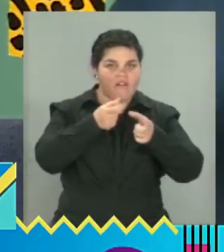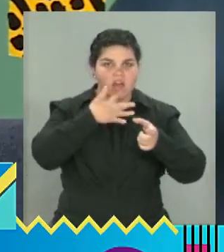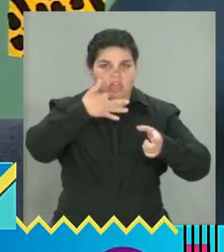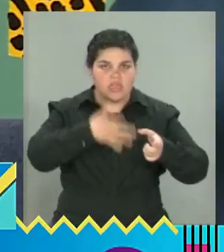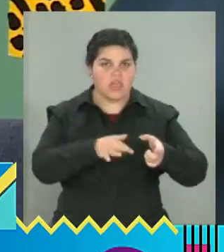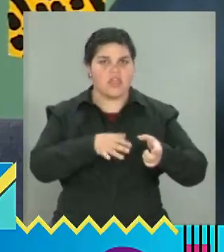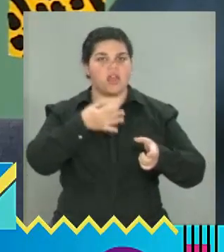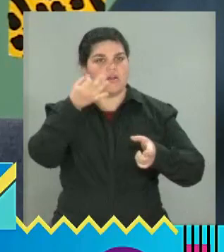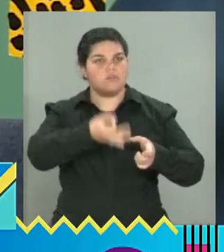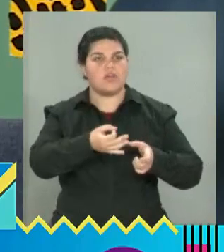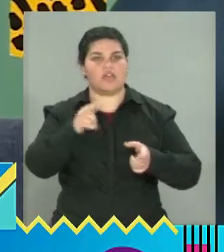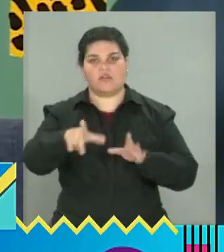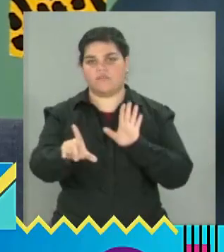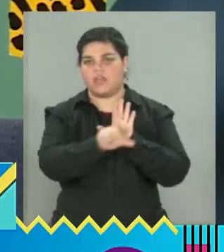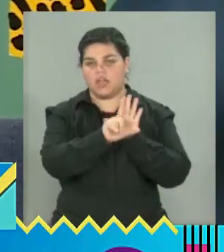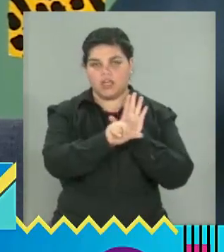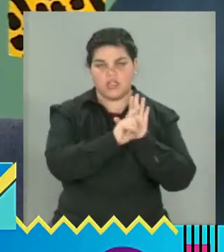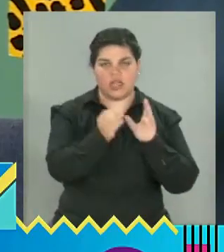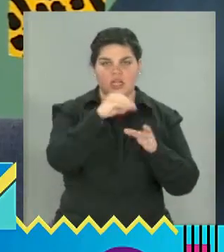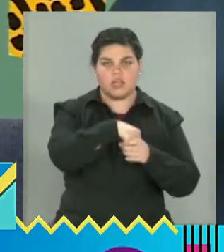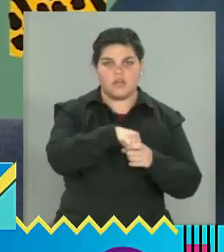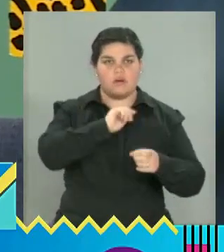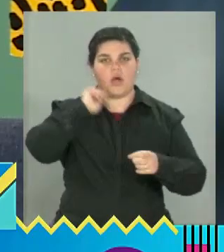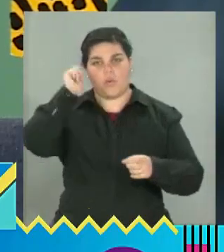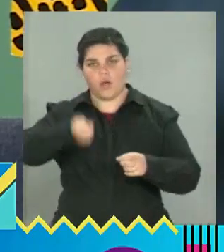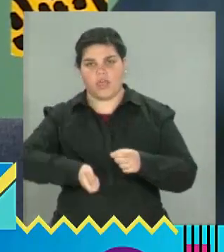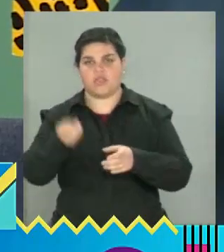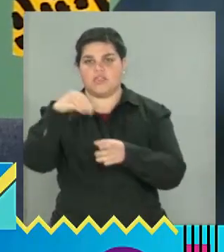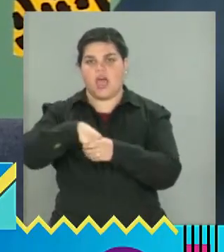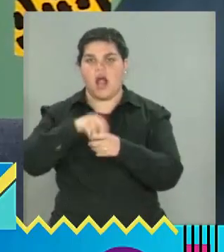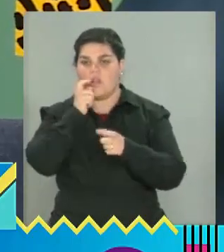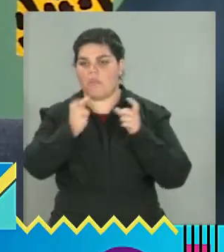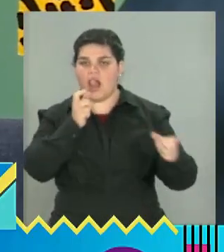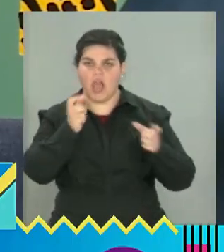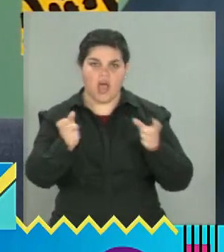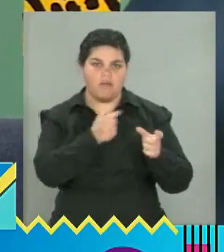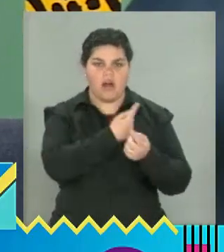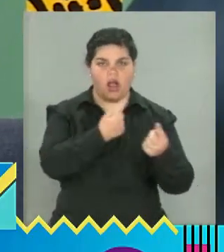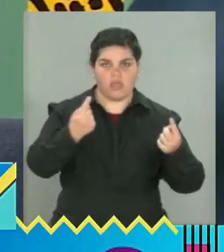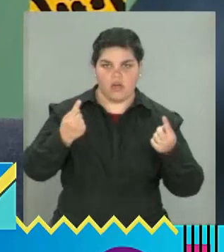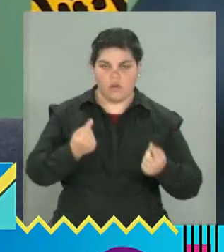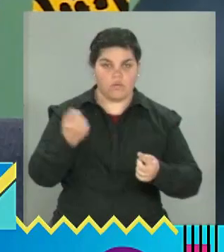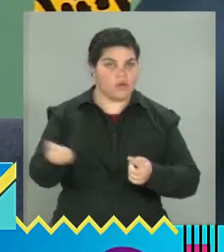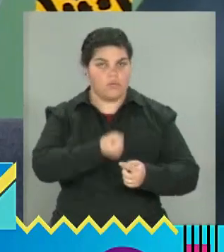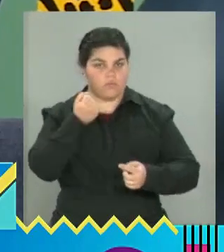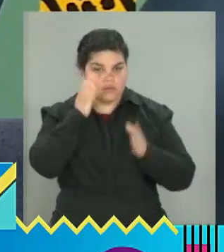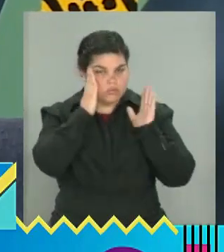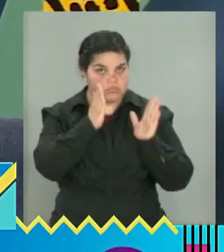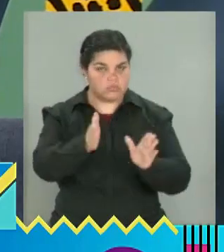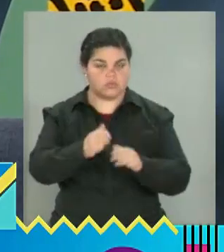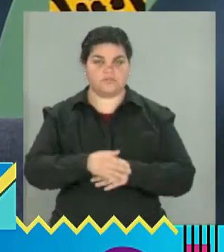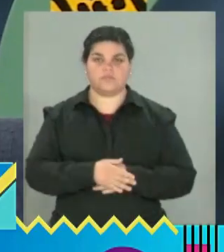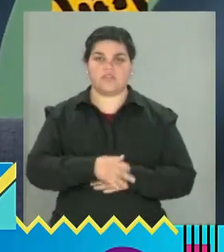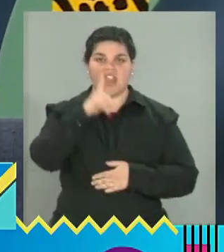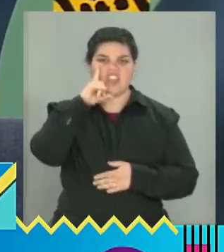que hay, tanto legislativa como, bueno, judicial, etc. Yo creo que la idea de cambiar el Día del Niño